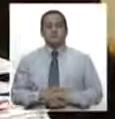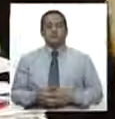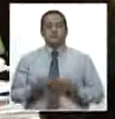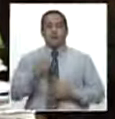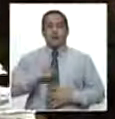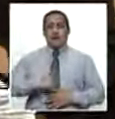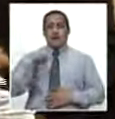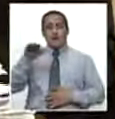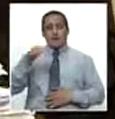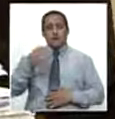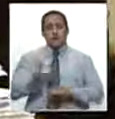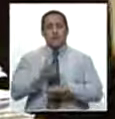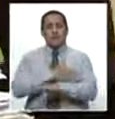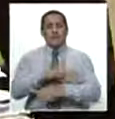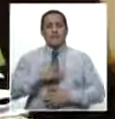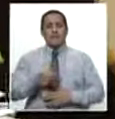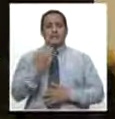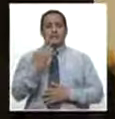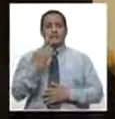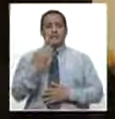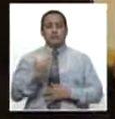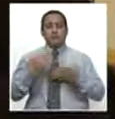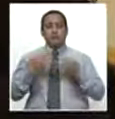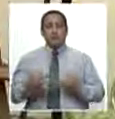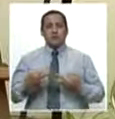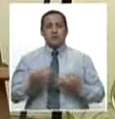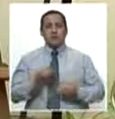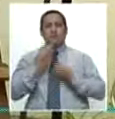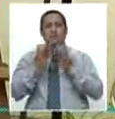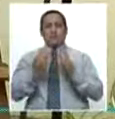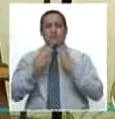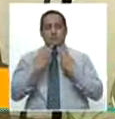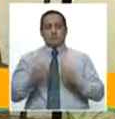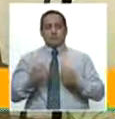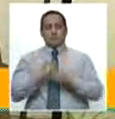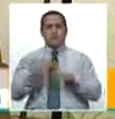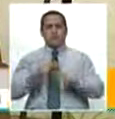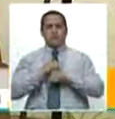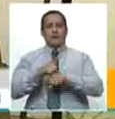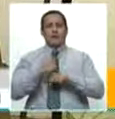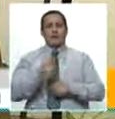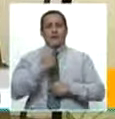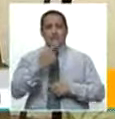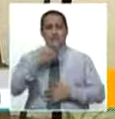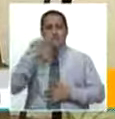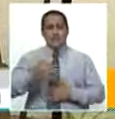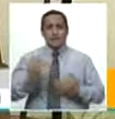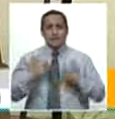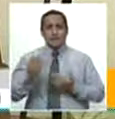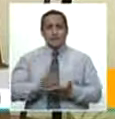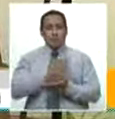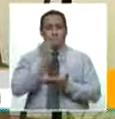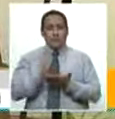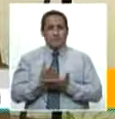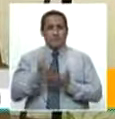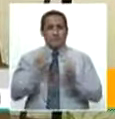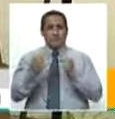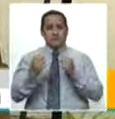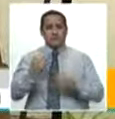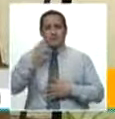A mi hijo lo desplazaron a los tres años cumplidos. La reacción de nosotros fue rápida, dijimos, si realmente tiene ese problema,